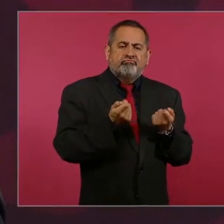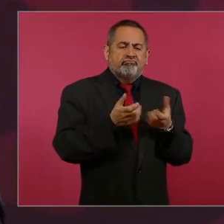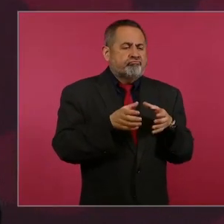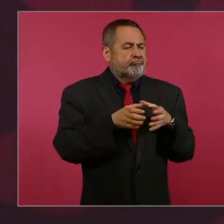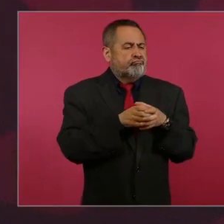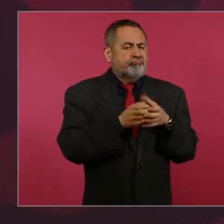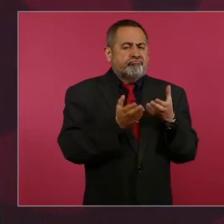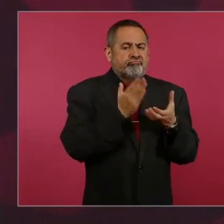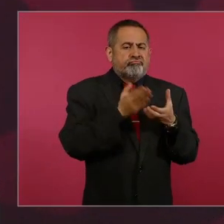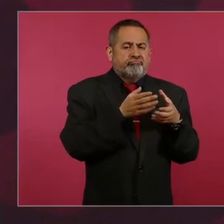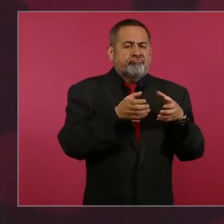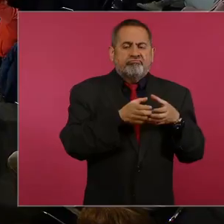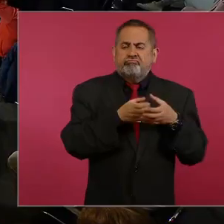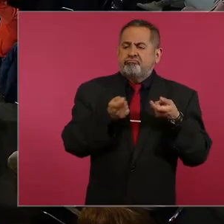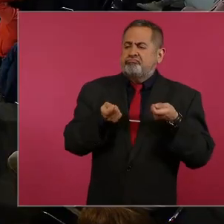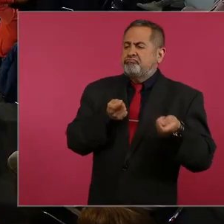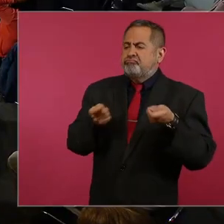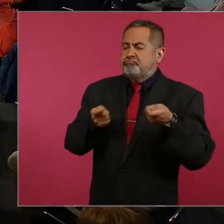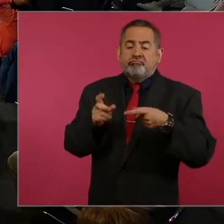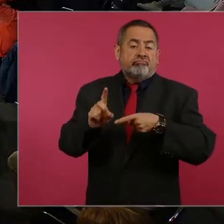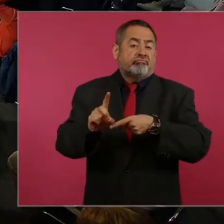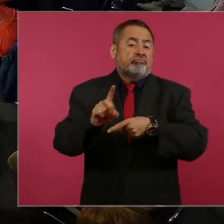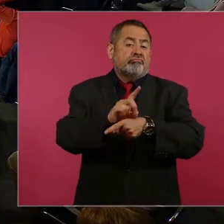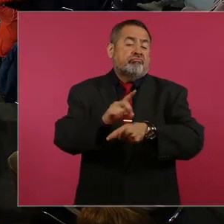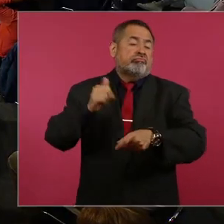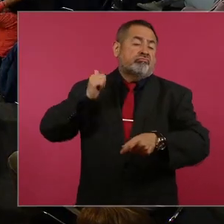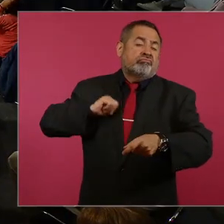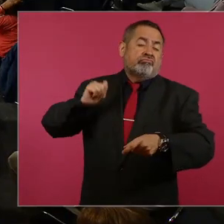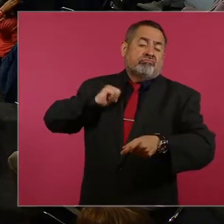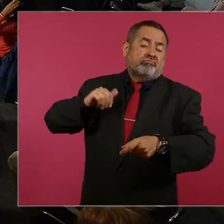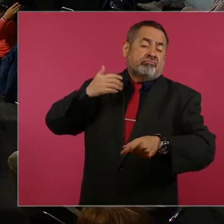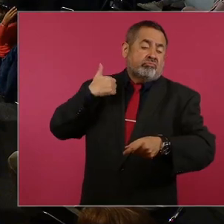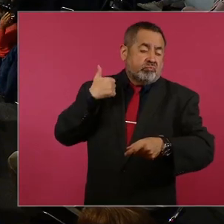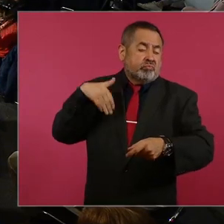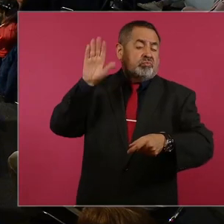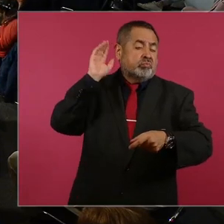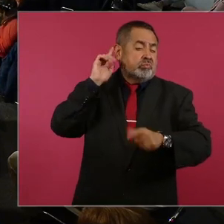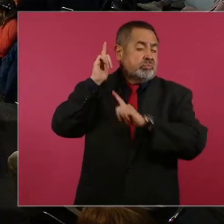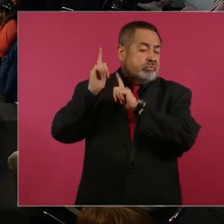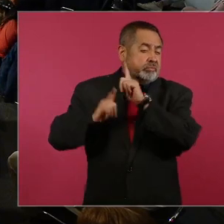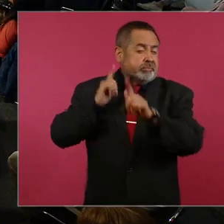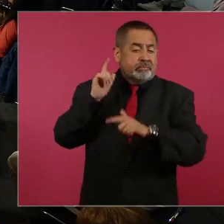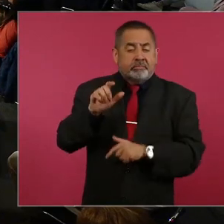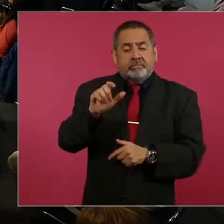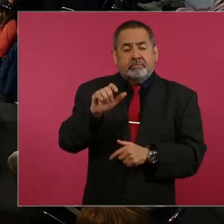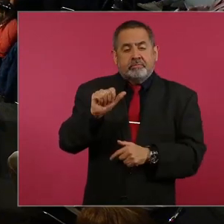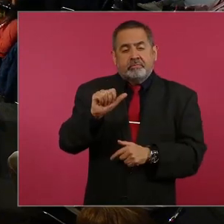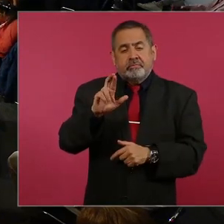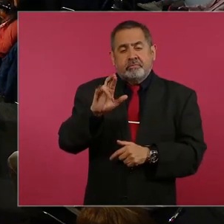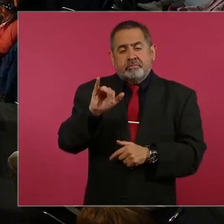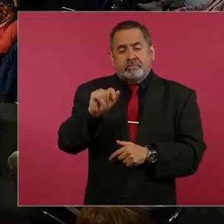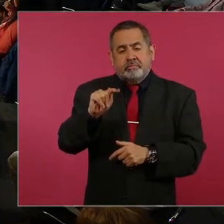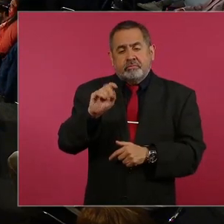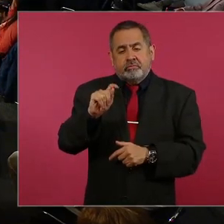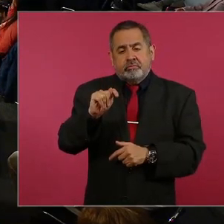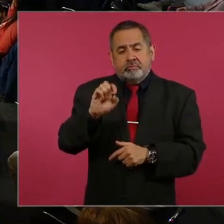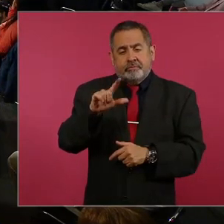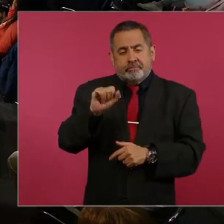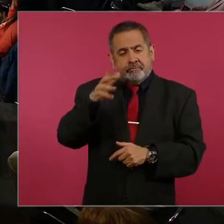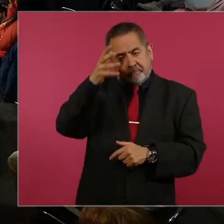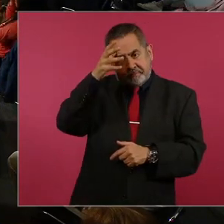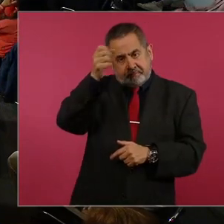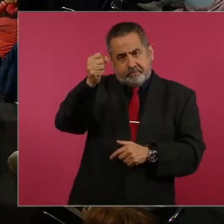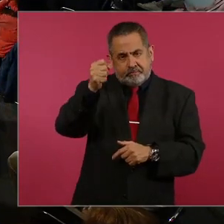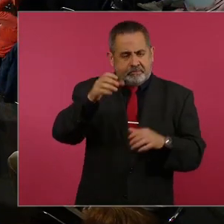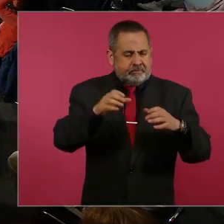los tiempos de los griegos, desde Aristóteles, la oligarquía se define como el